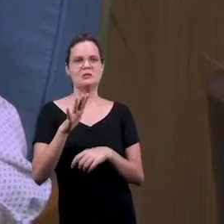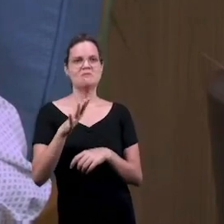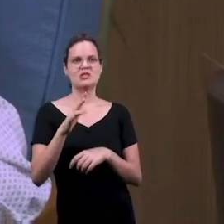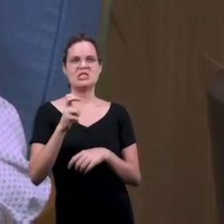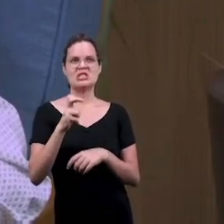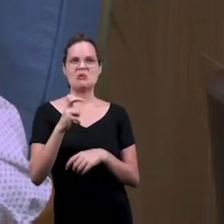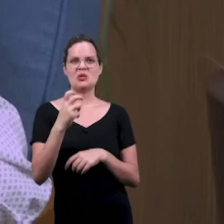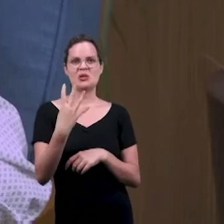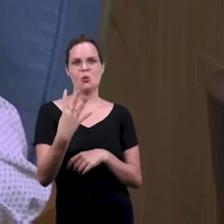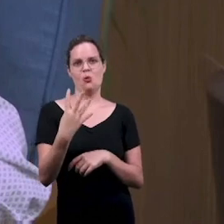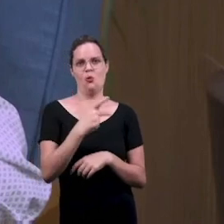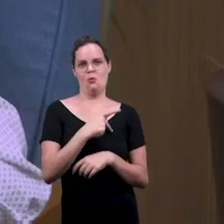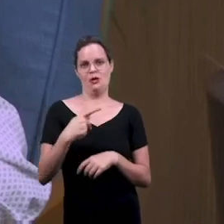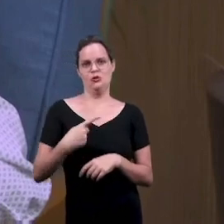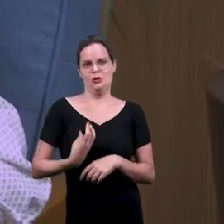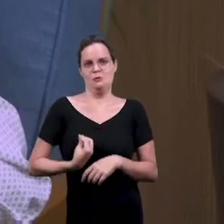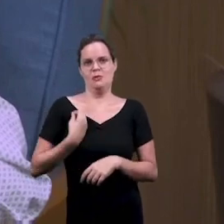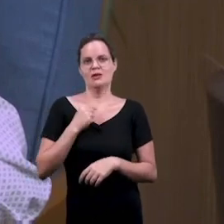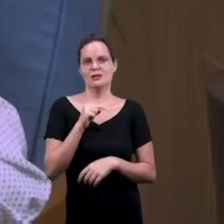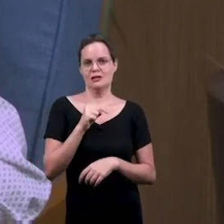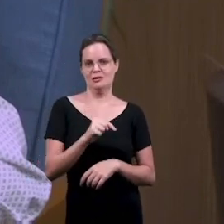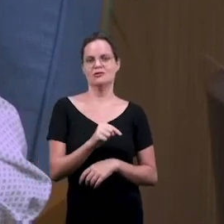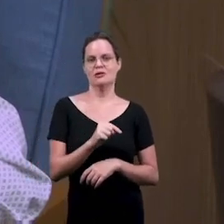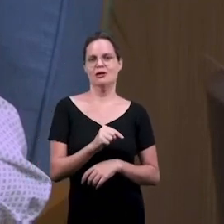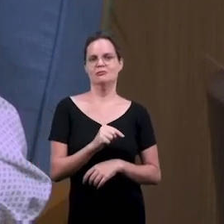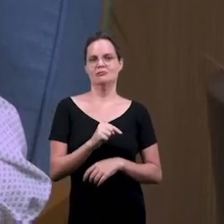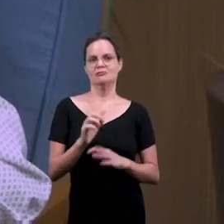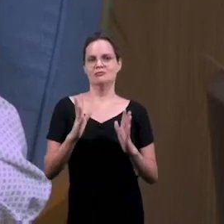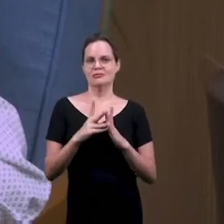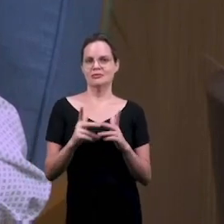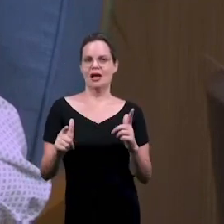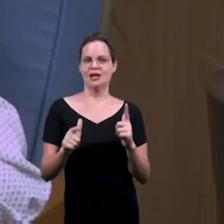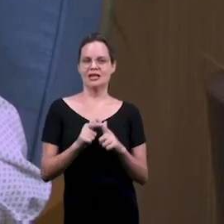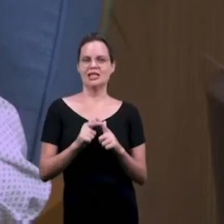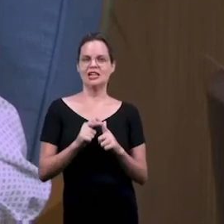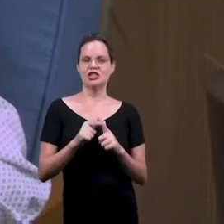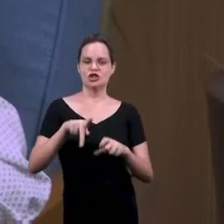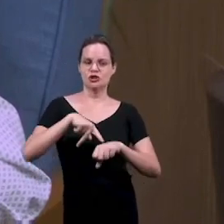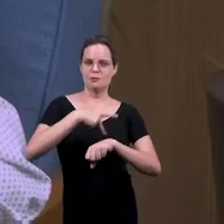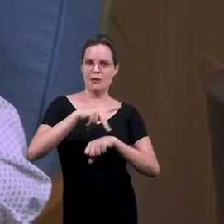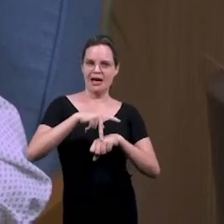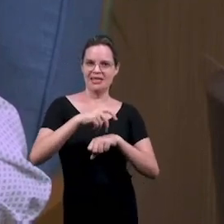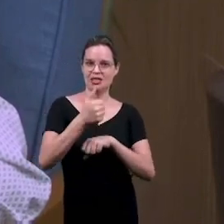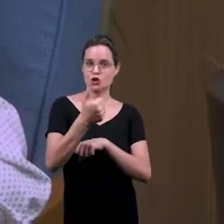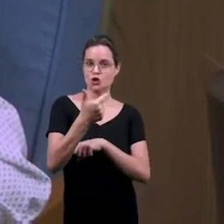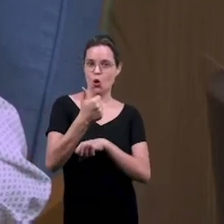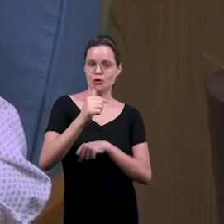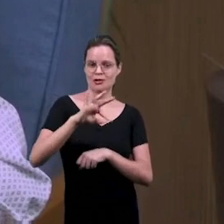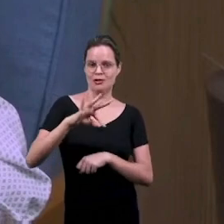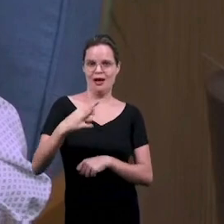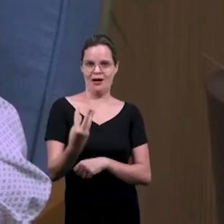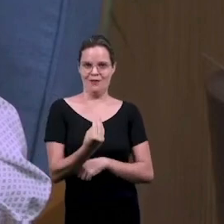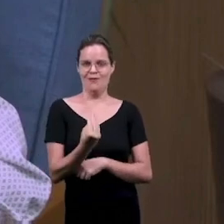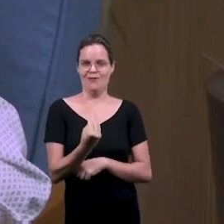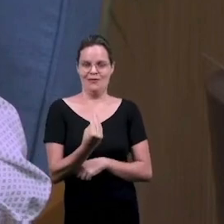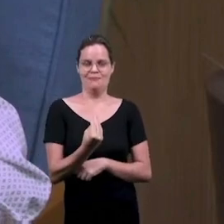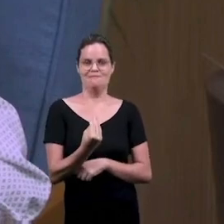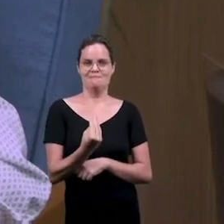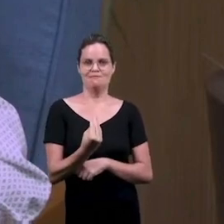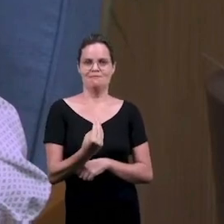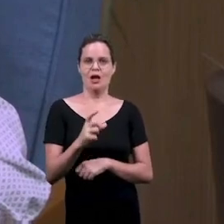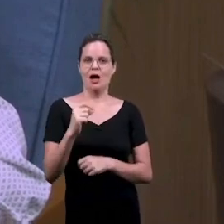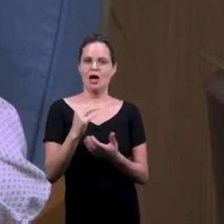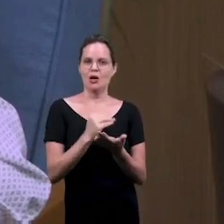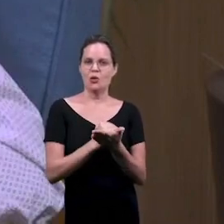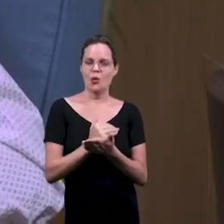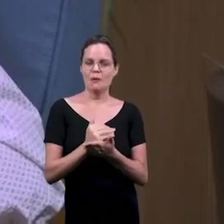allí tuvimos la presencia de 54 pastores de iglesias de 12 países de